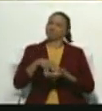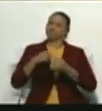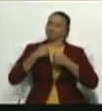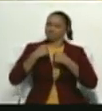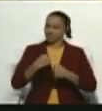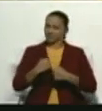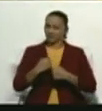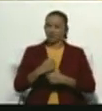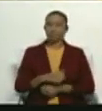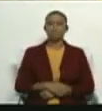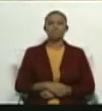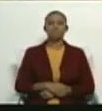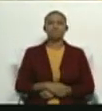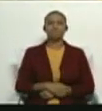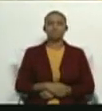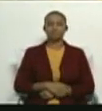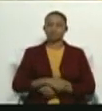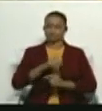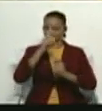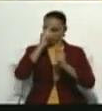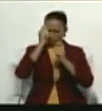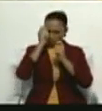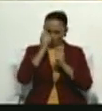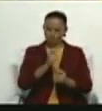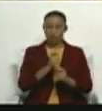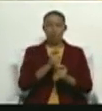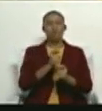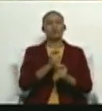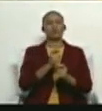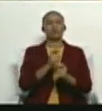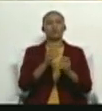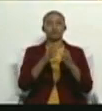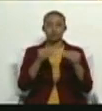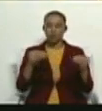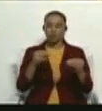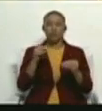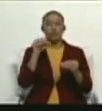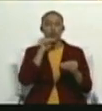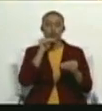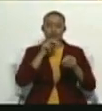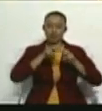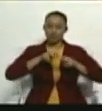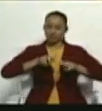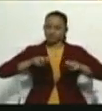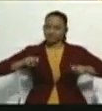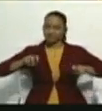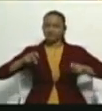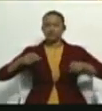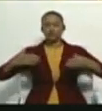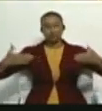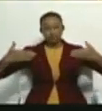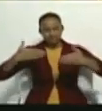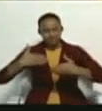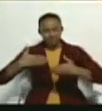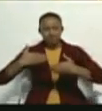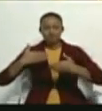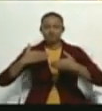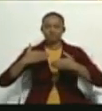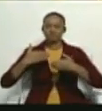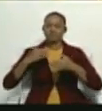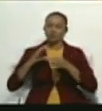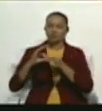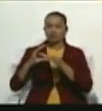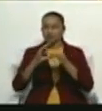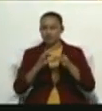Se paró a rendir honores a don Hugo con sus nietos, con la fuerza y el carácter que